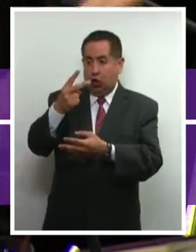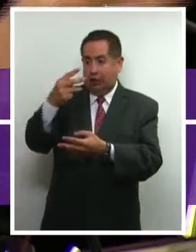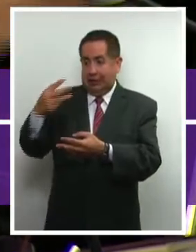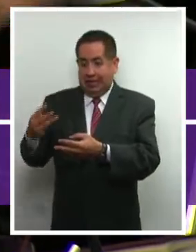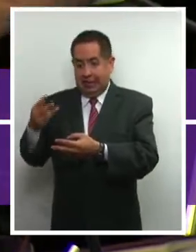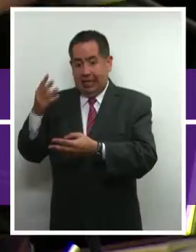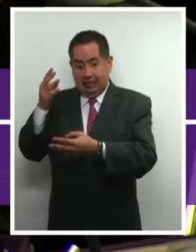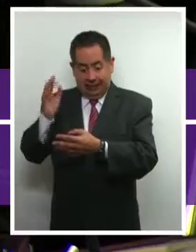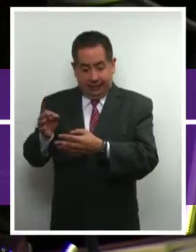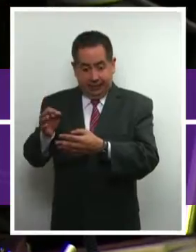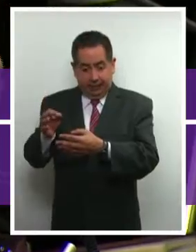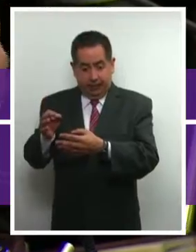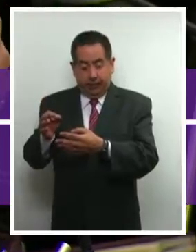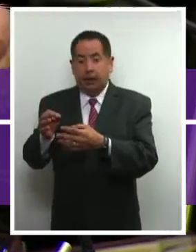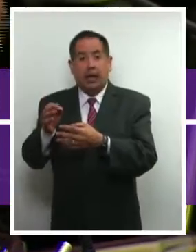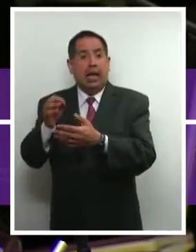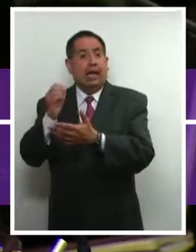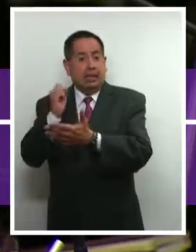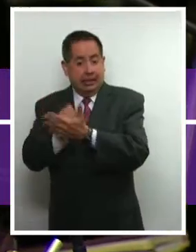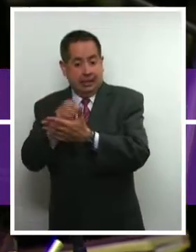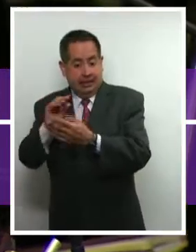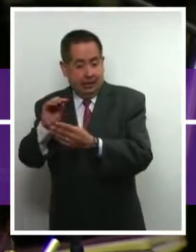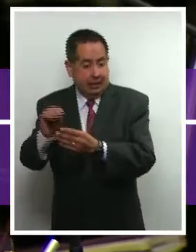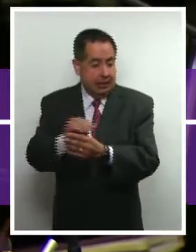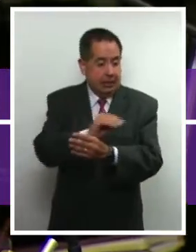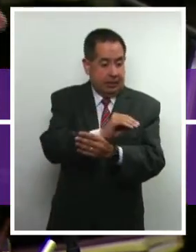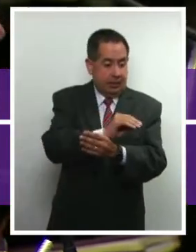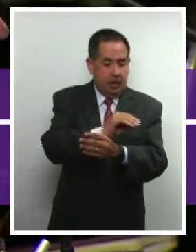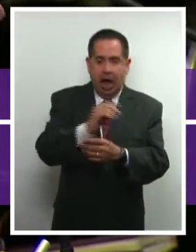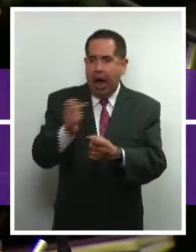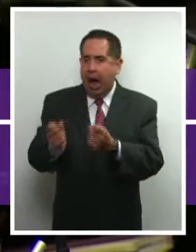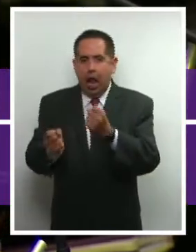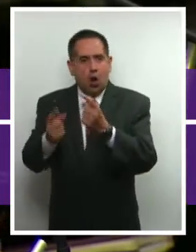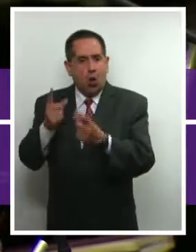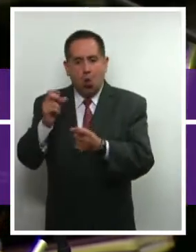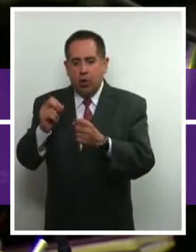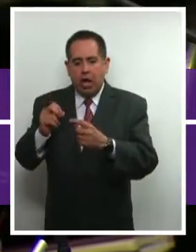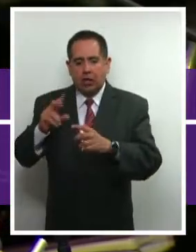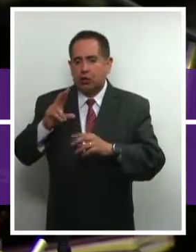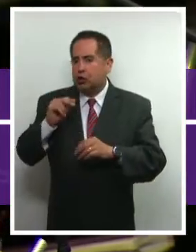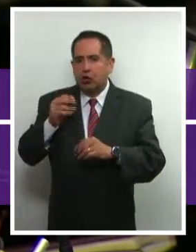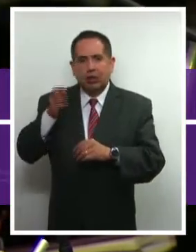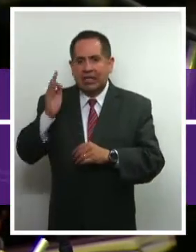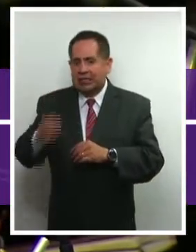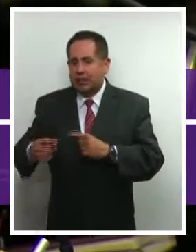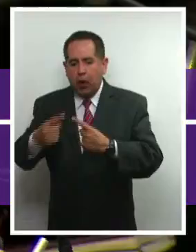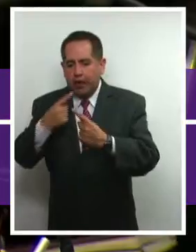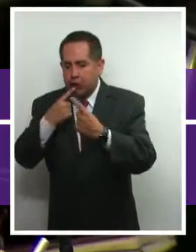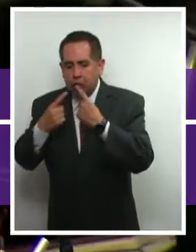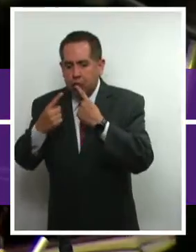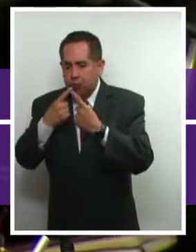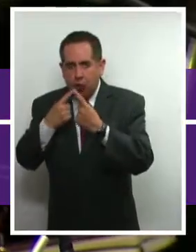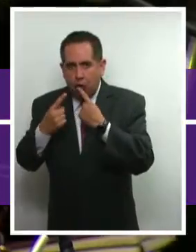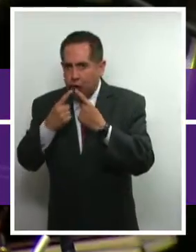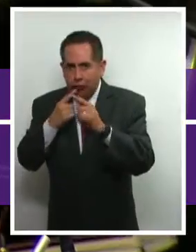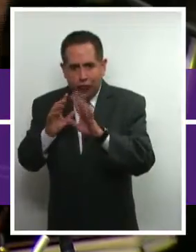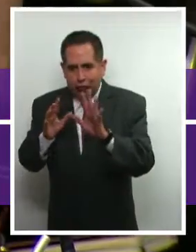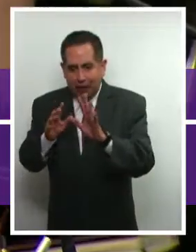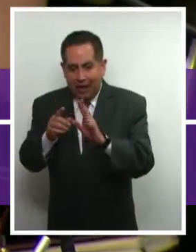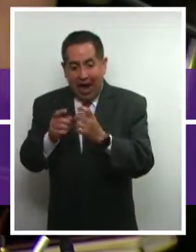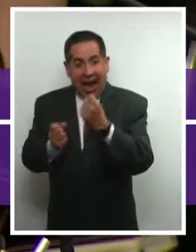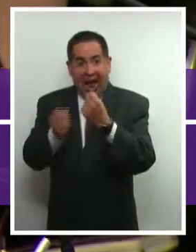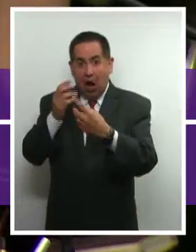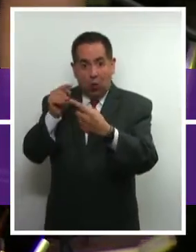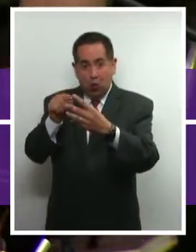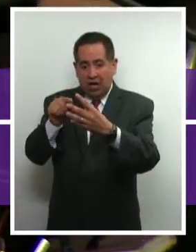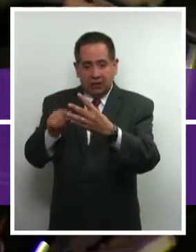partes. Algunas reservas no se aceptaron a discusión. Esas reservas no se